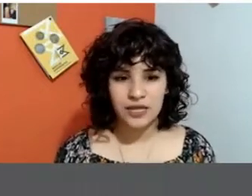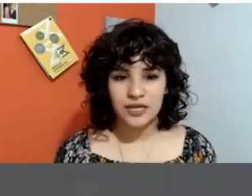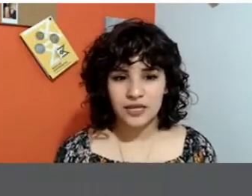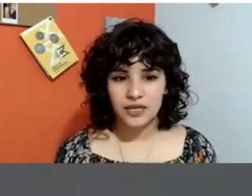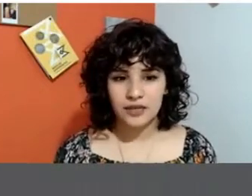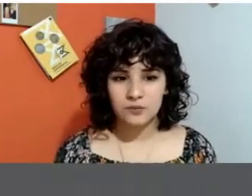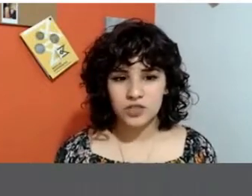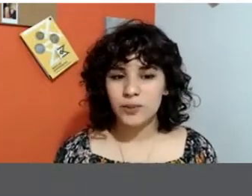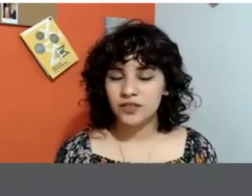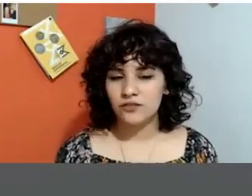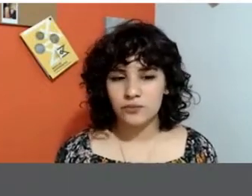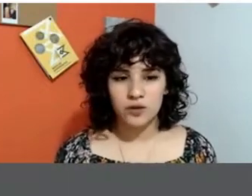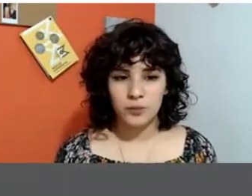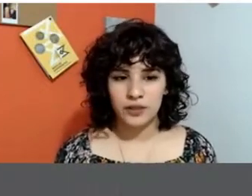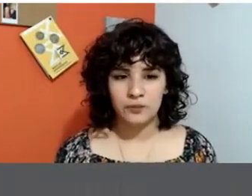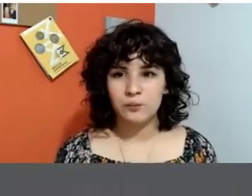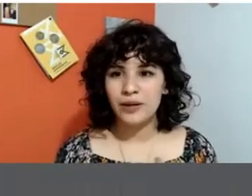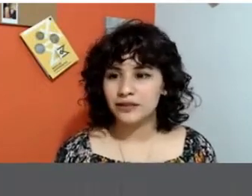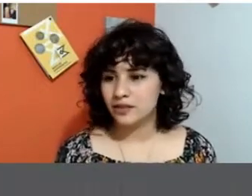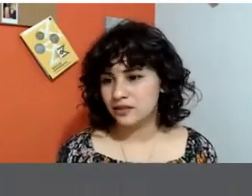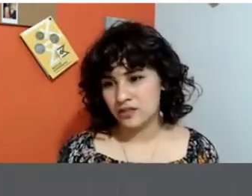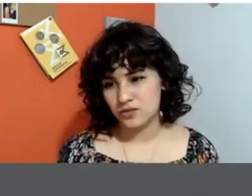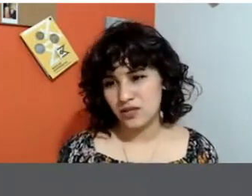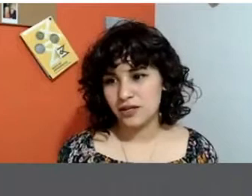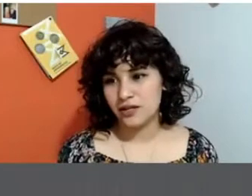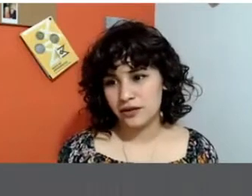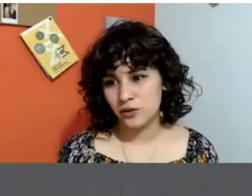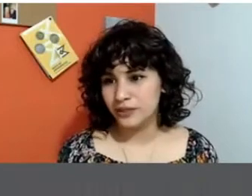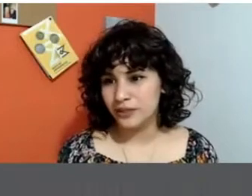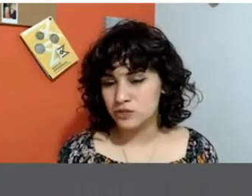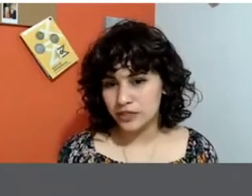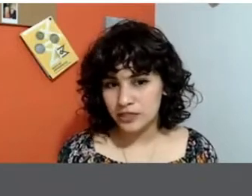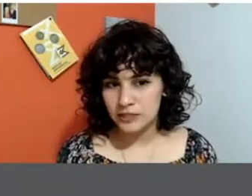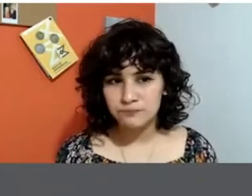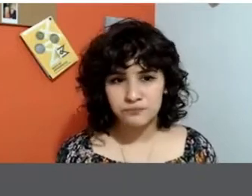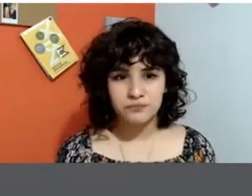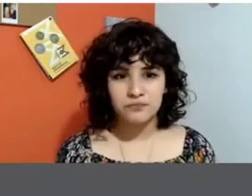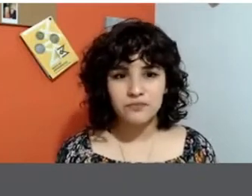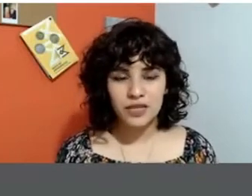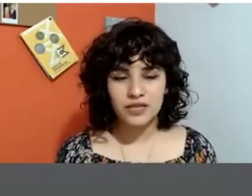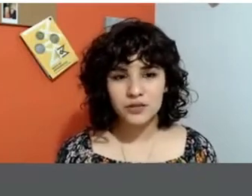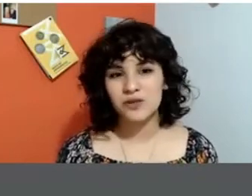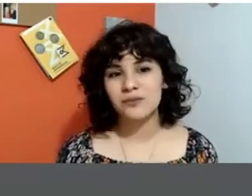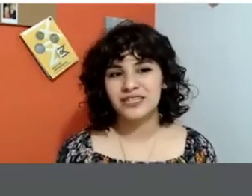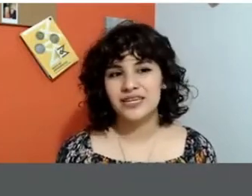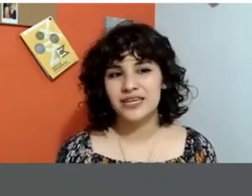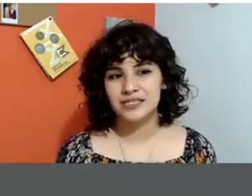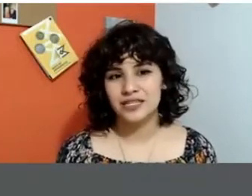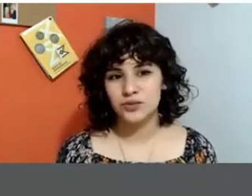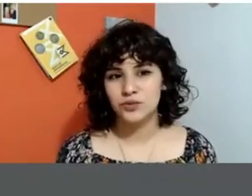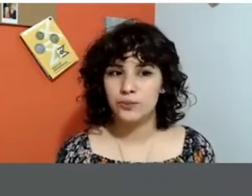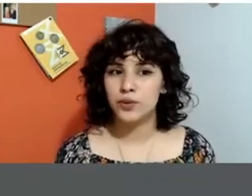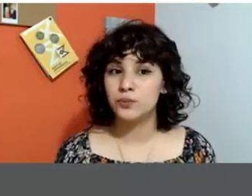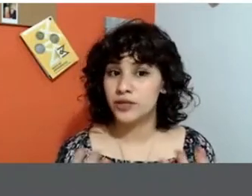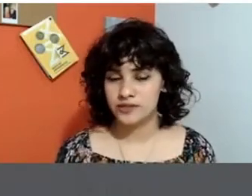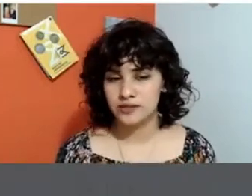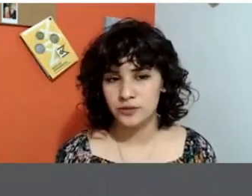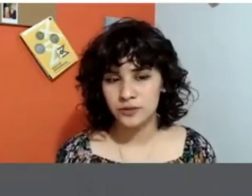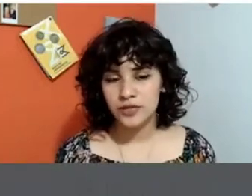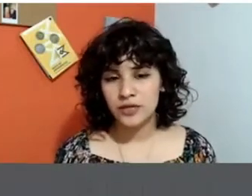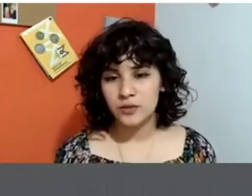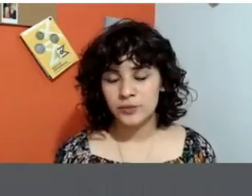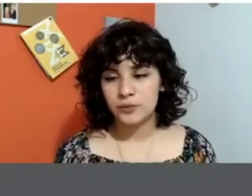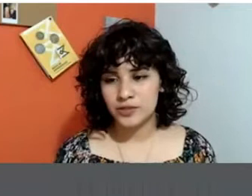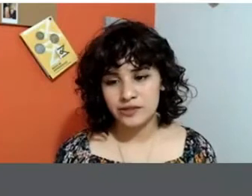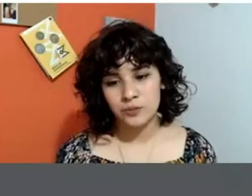también muchas plataformas como, por ejemplo, Padlet, que es una de las que recomendamos aquí. Y nuevamente, esta es una propuesta,